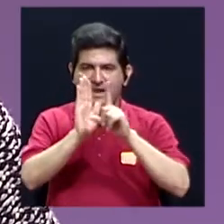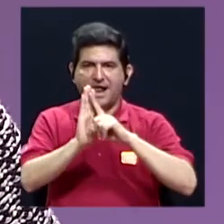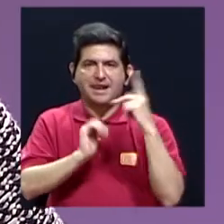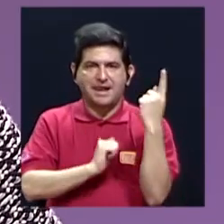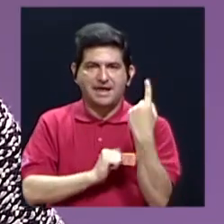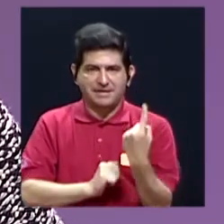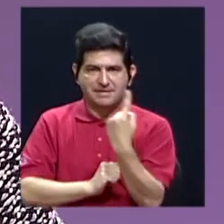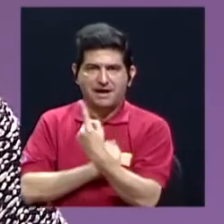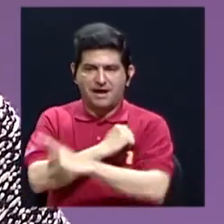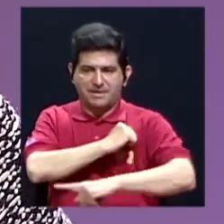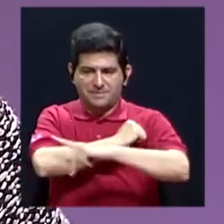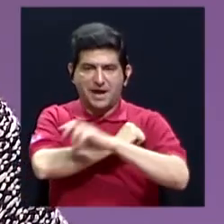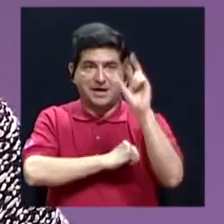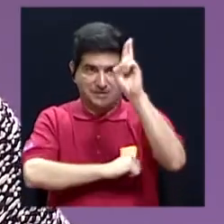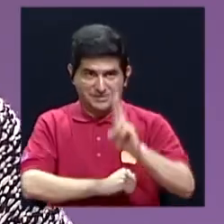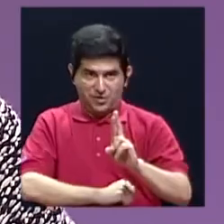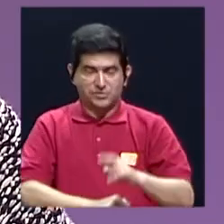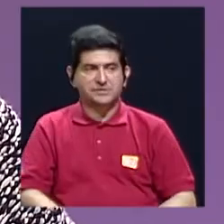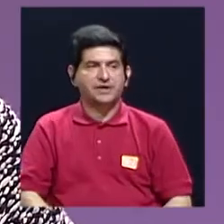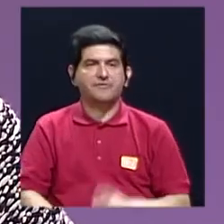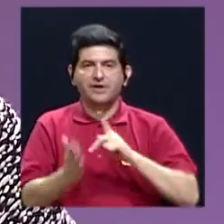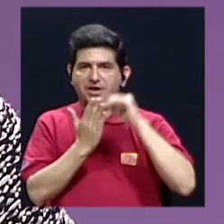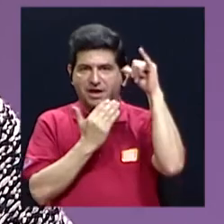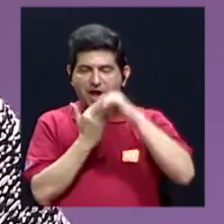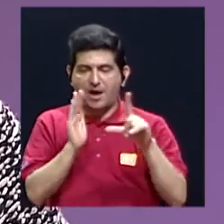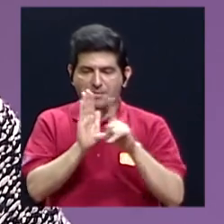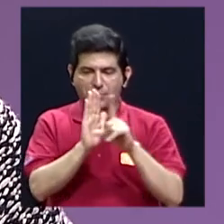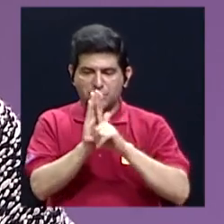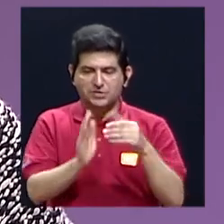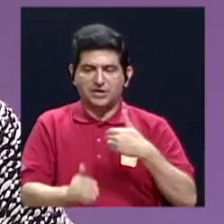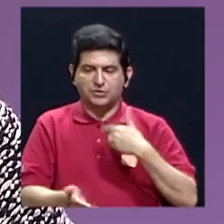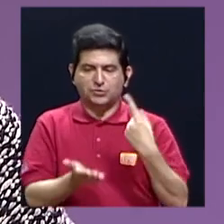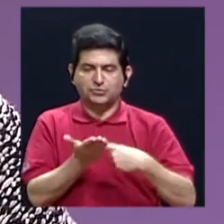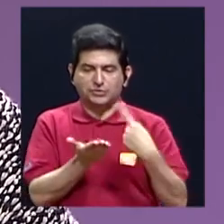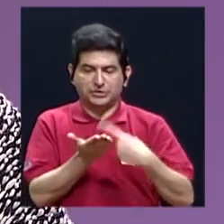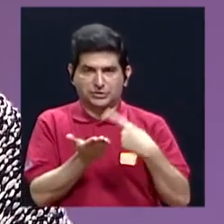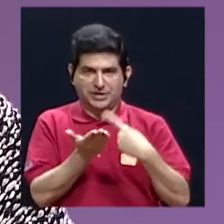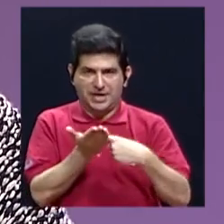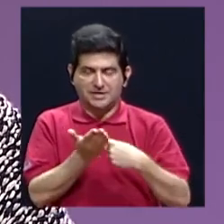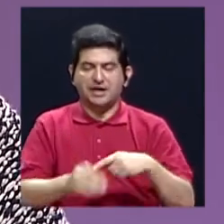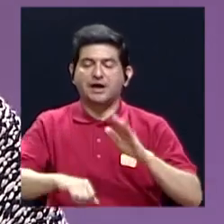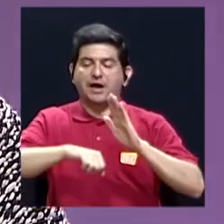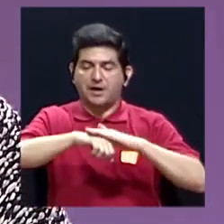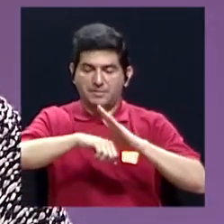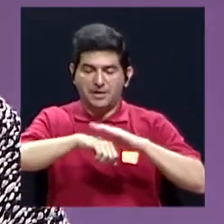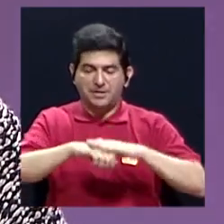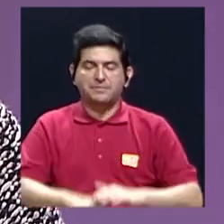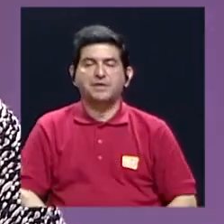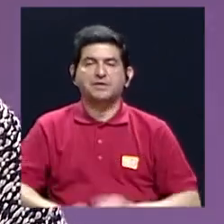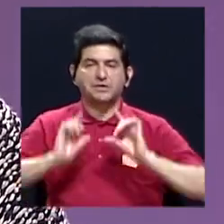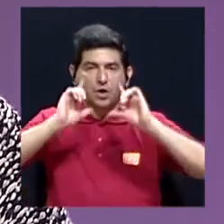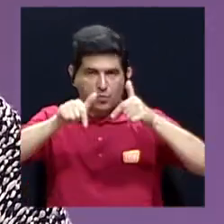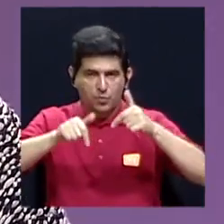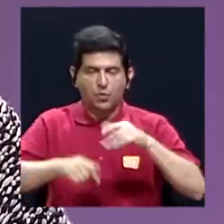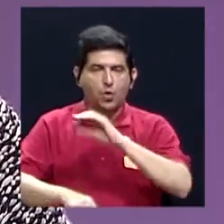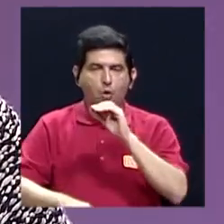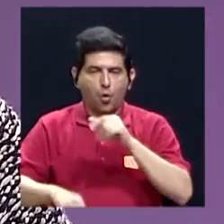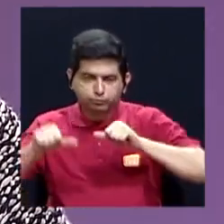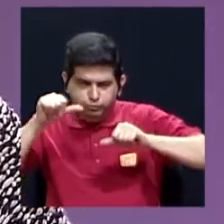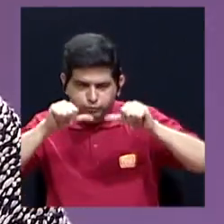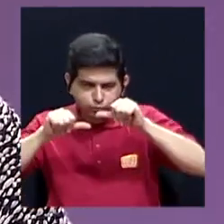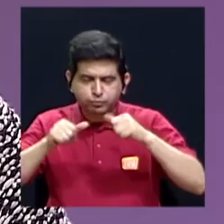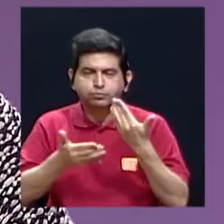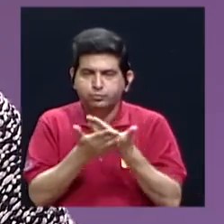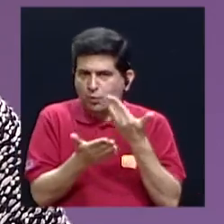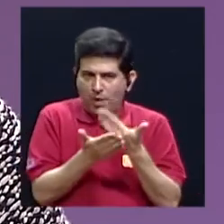cada país. En Costa Rica, ninguno de los proyectos de ley que está en discusión permite ni desechar ni experimentar